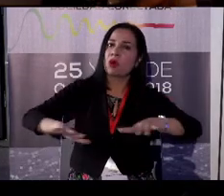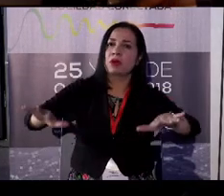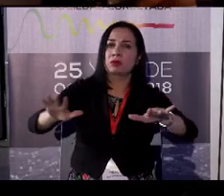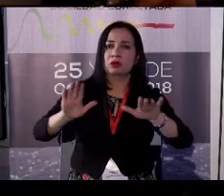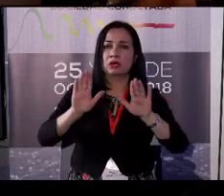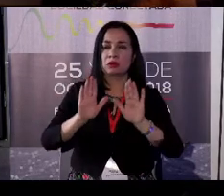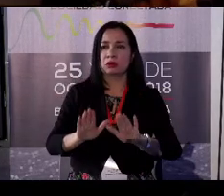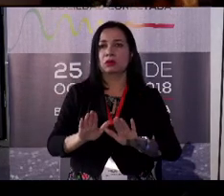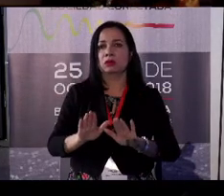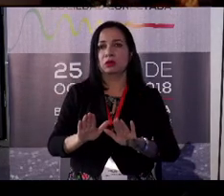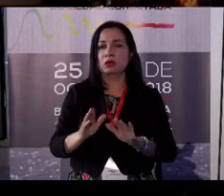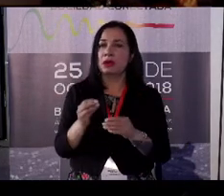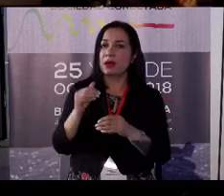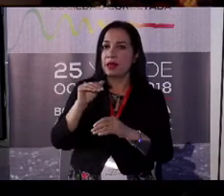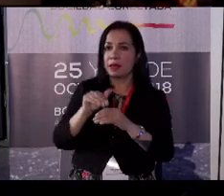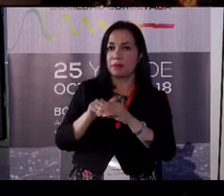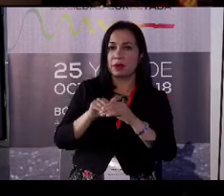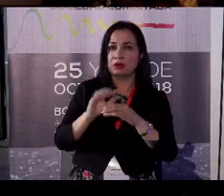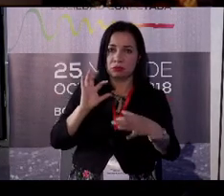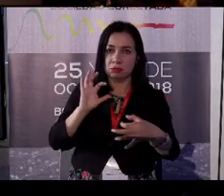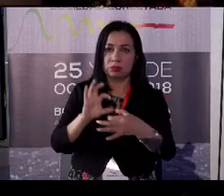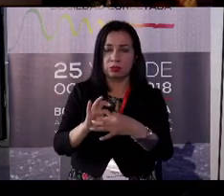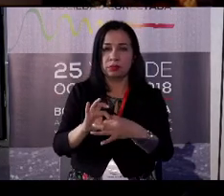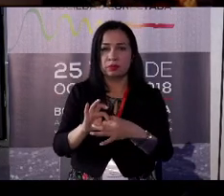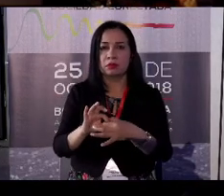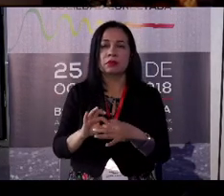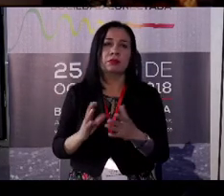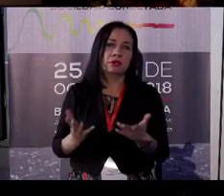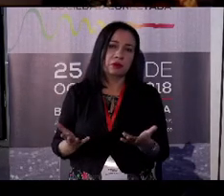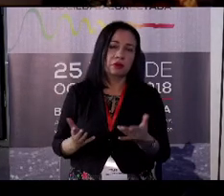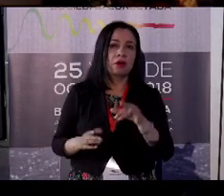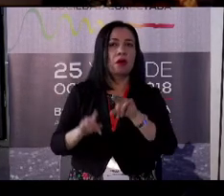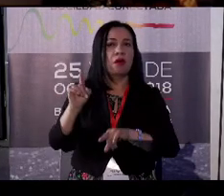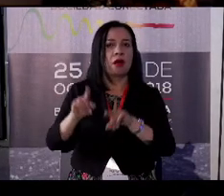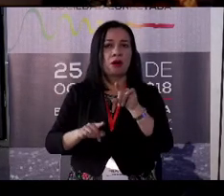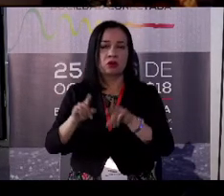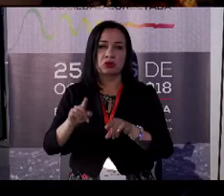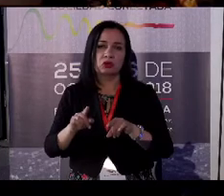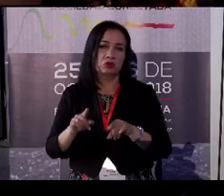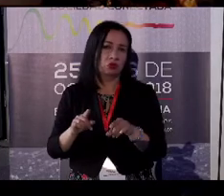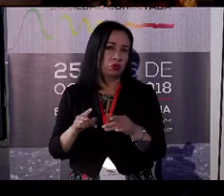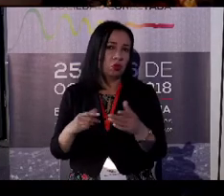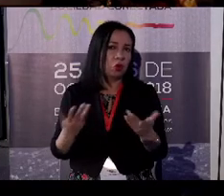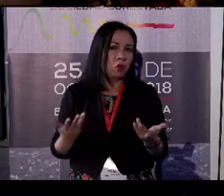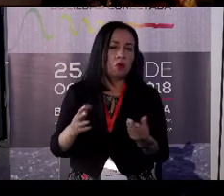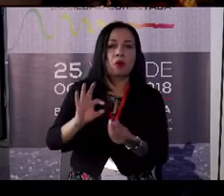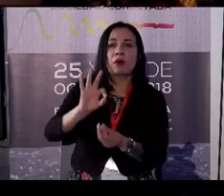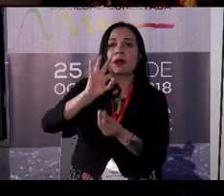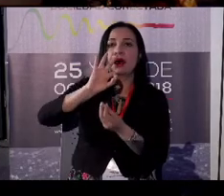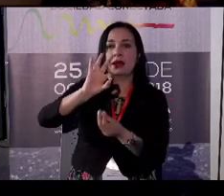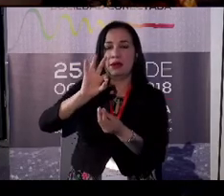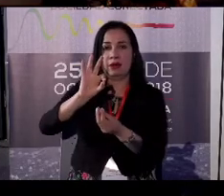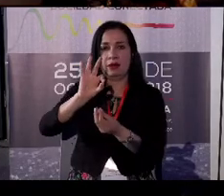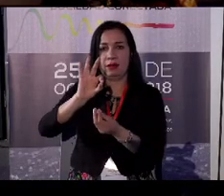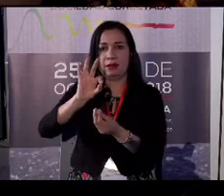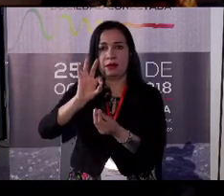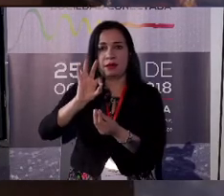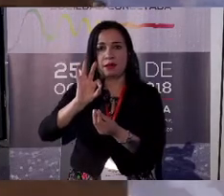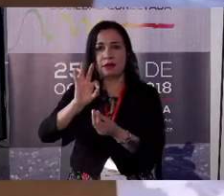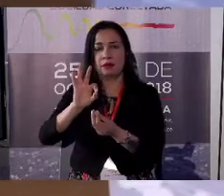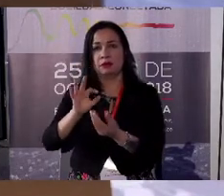de inversión. Pero efectivamente hay otros que pueden ser como calidad, ¿sí?